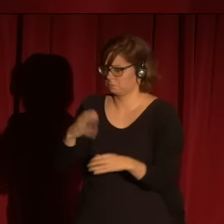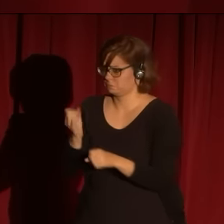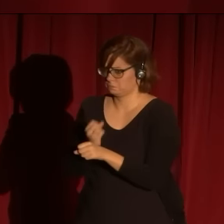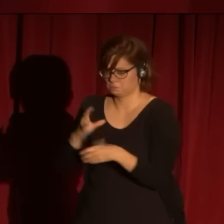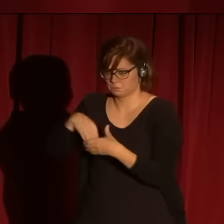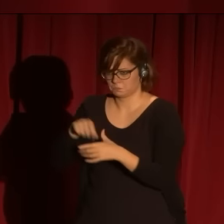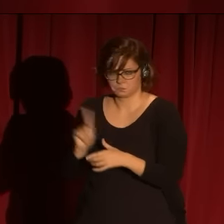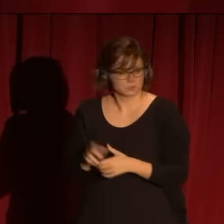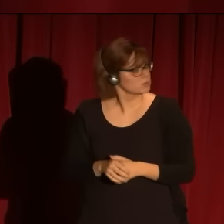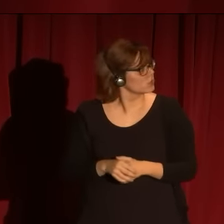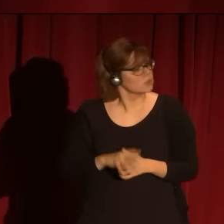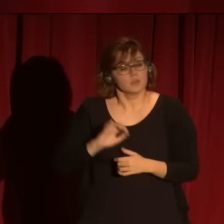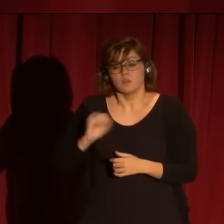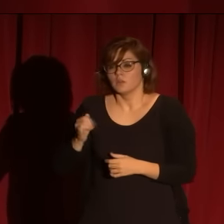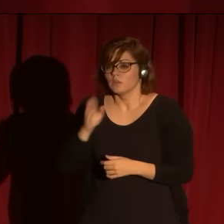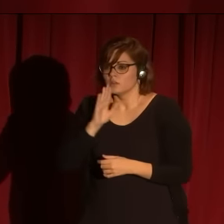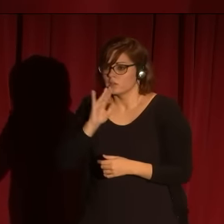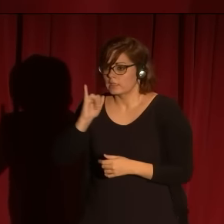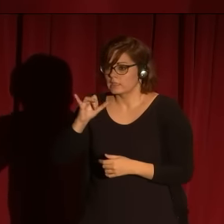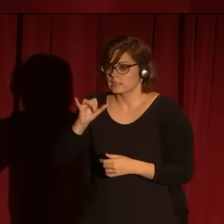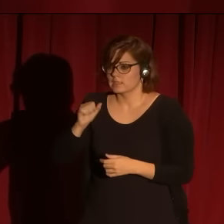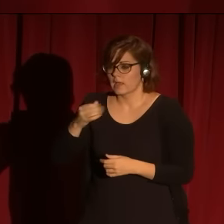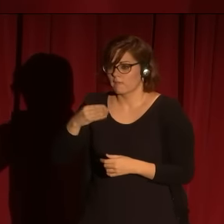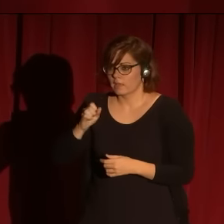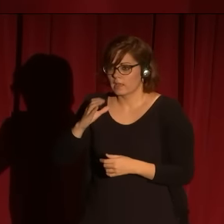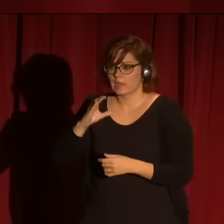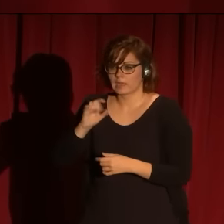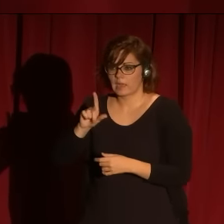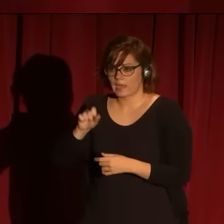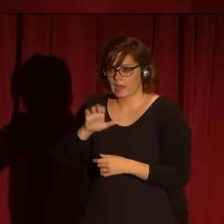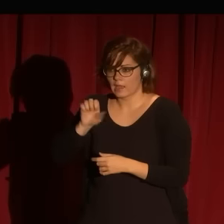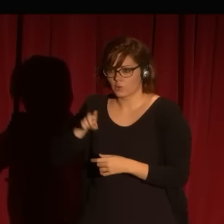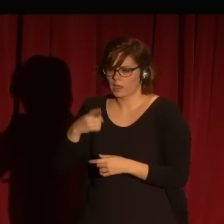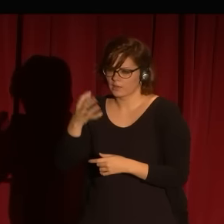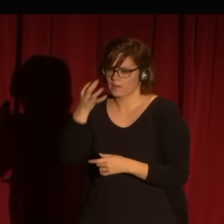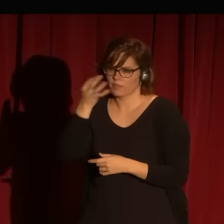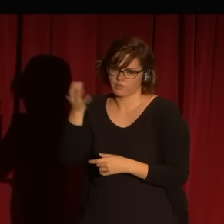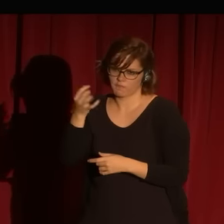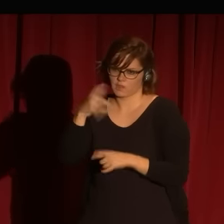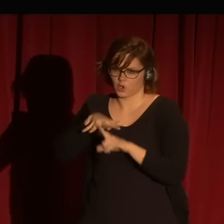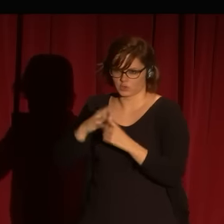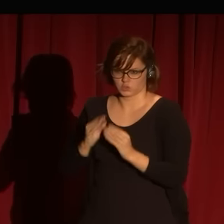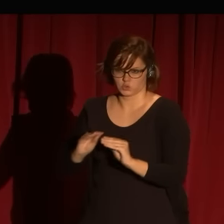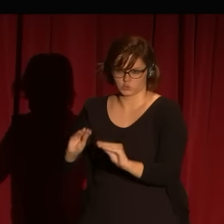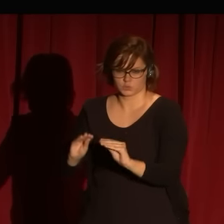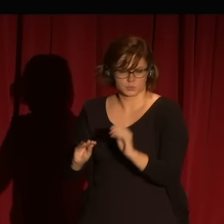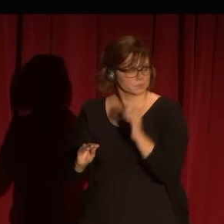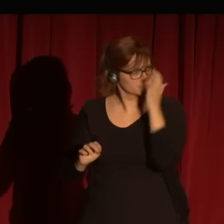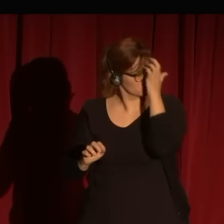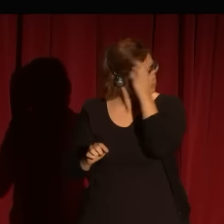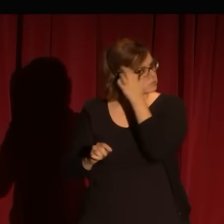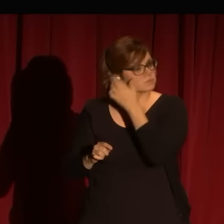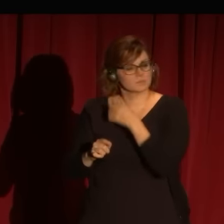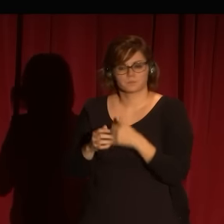veces de Isabel clar henia y es importante entender el contexto en el que nos desenvolvemos cuando estamos viendo a esta artista Clara